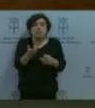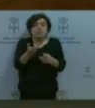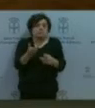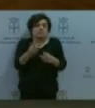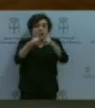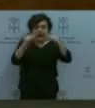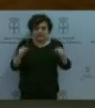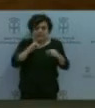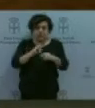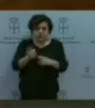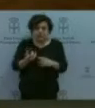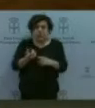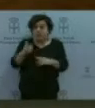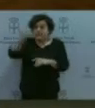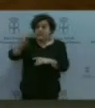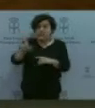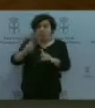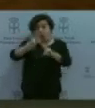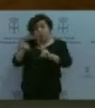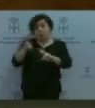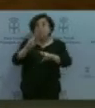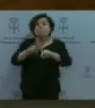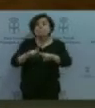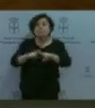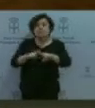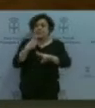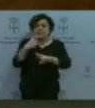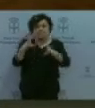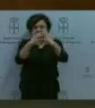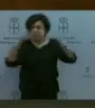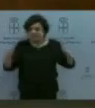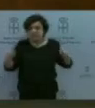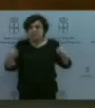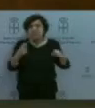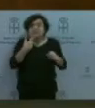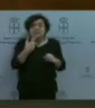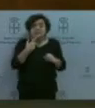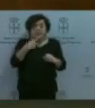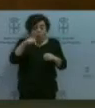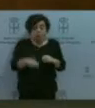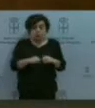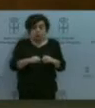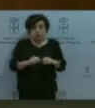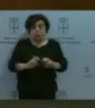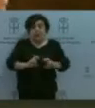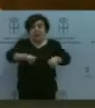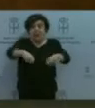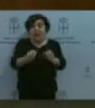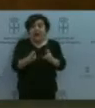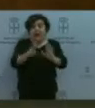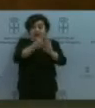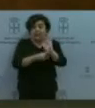intervención. Si cogemos la reforma, que hoy seguramente saldrá adelante, hay que parar